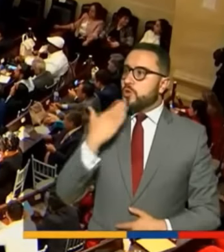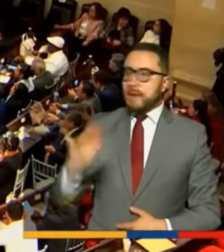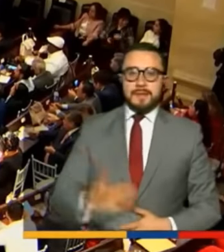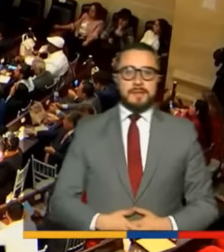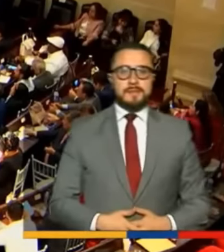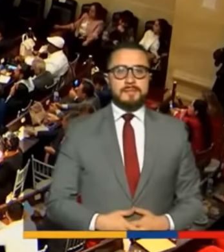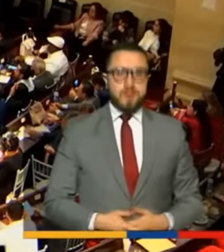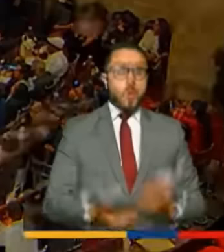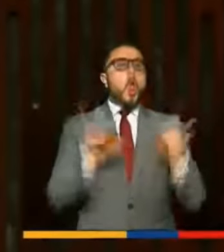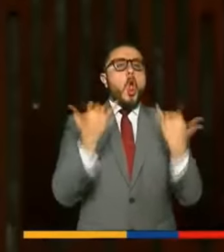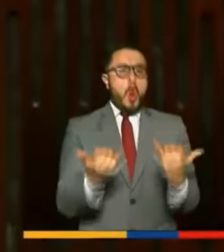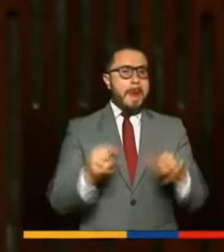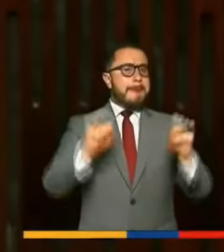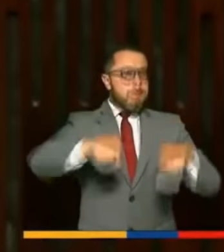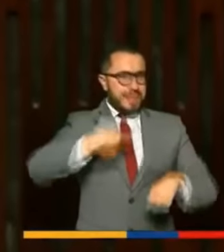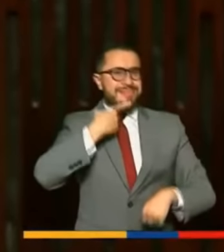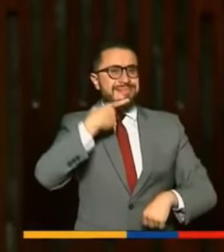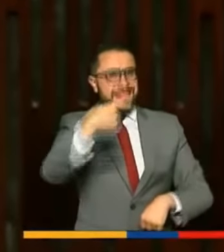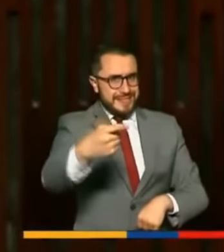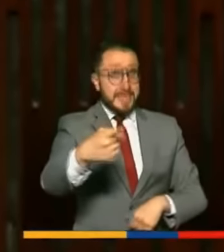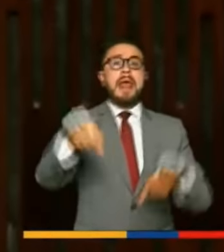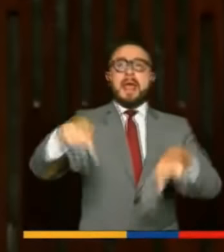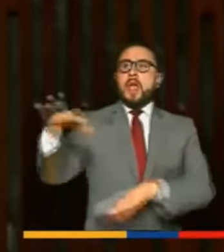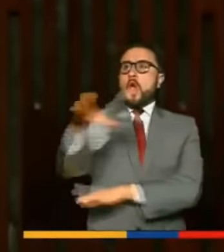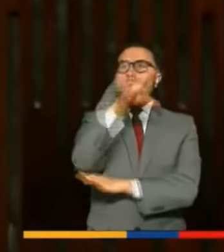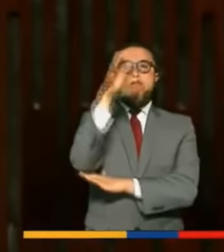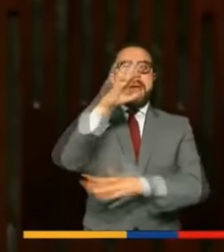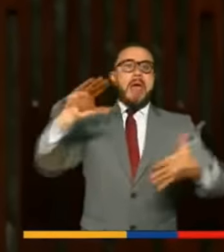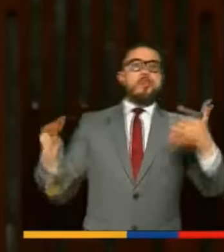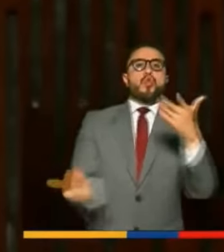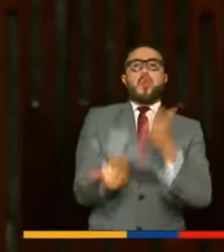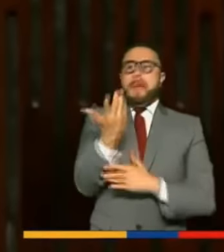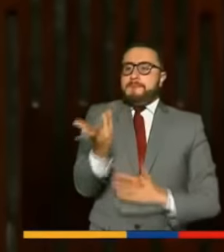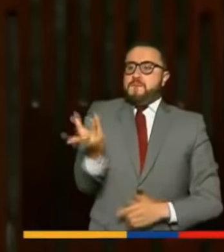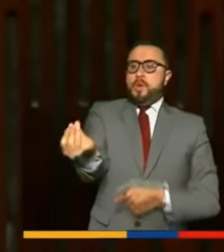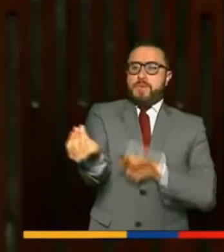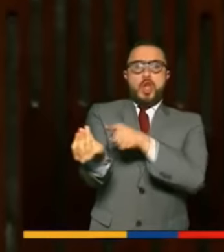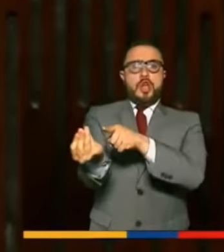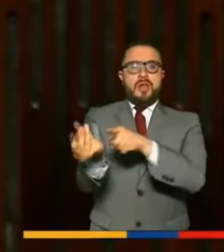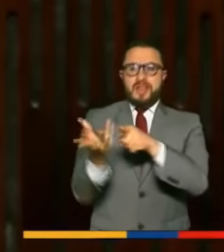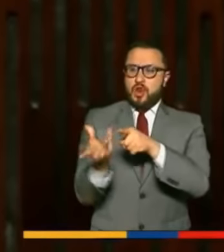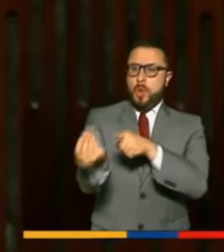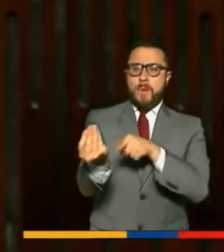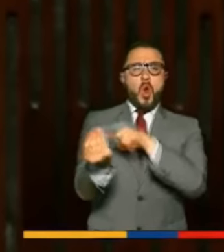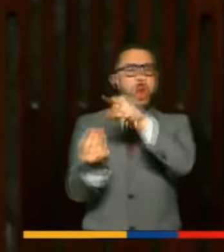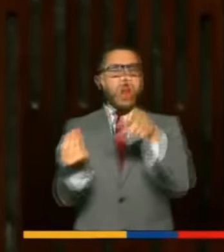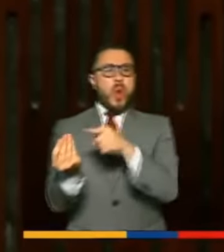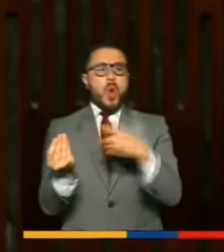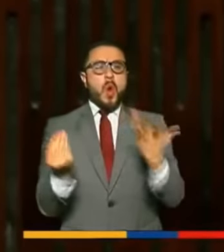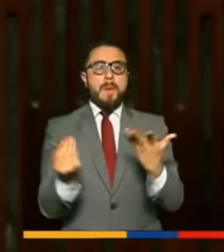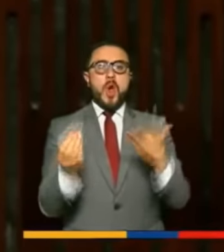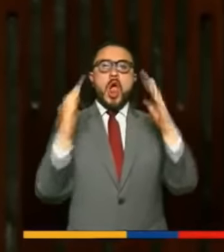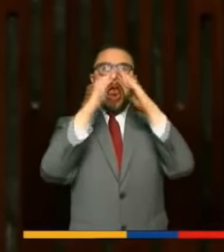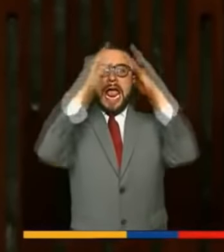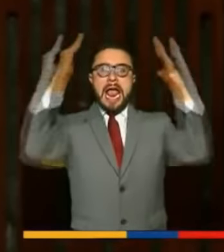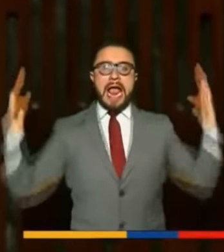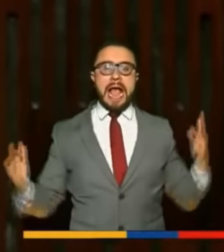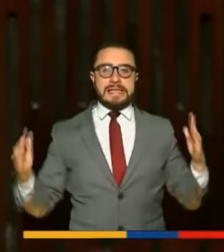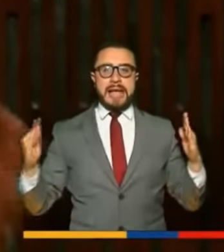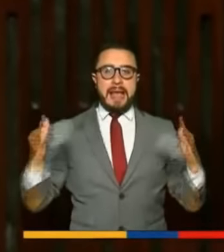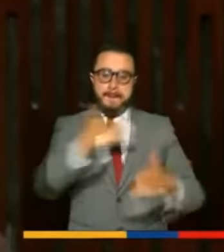Hoy podemos decir que en Colombia hay un nuevo frente, y ese frente se llama Frente Casa de Nariño.